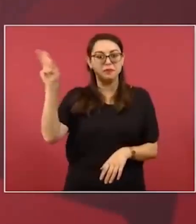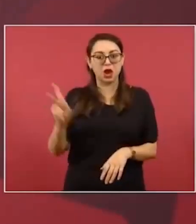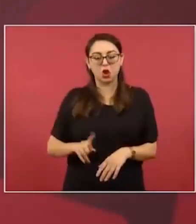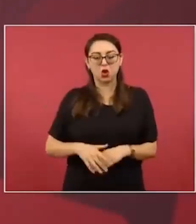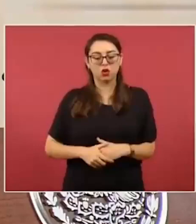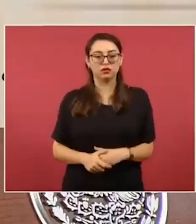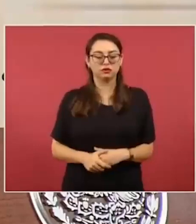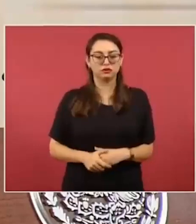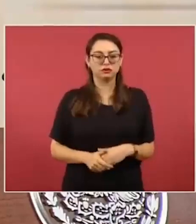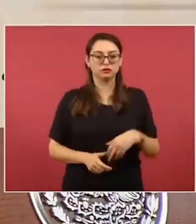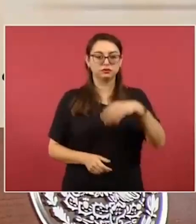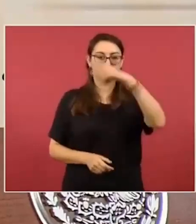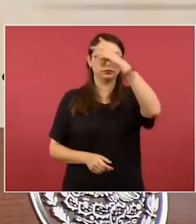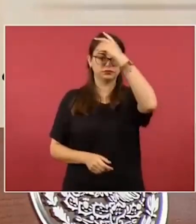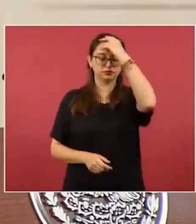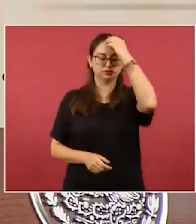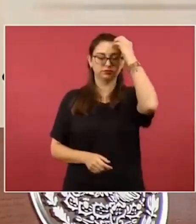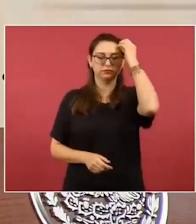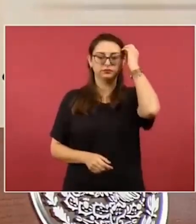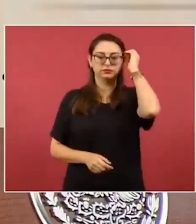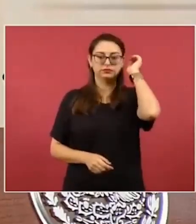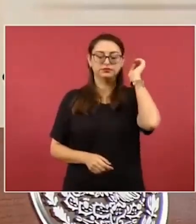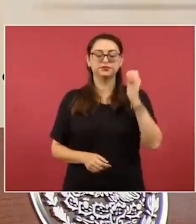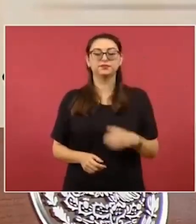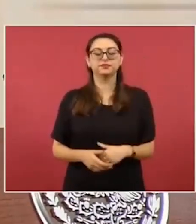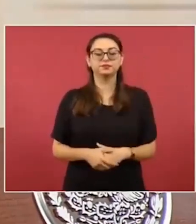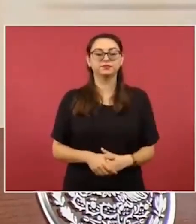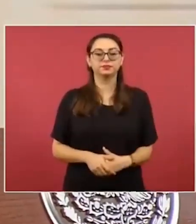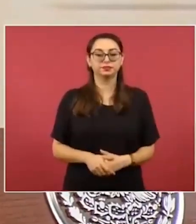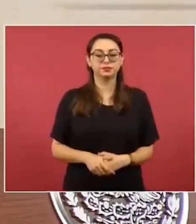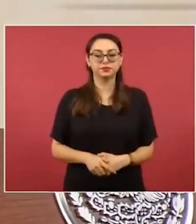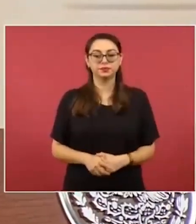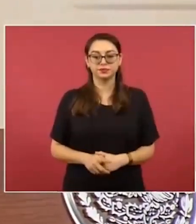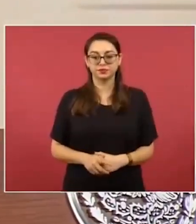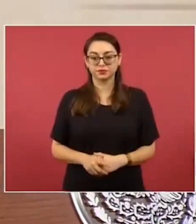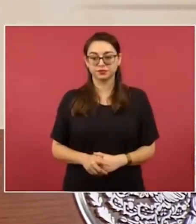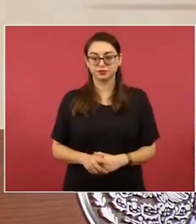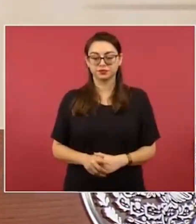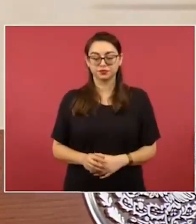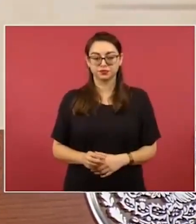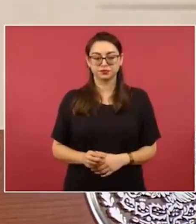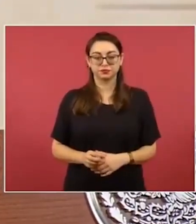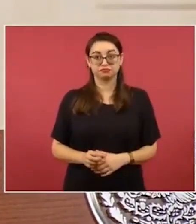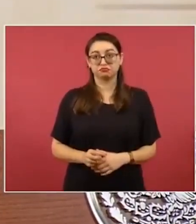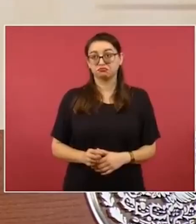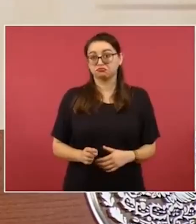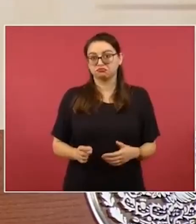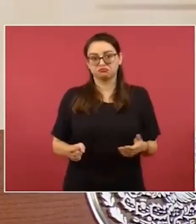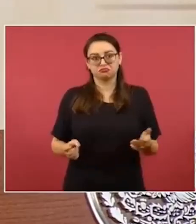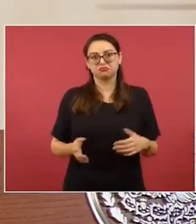Si las competidoras